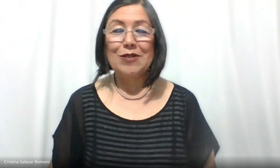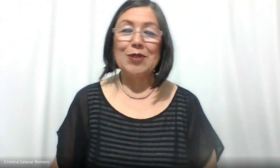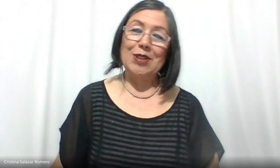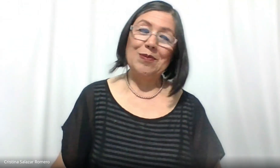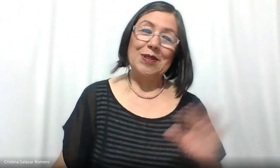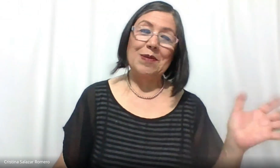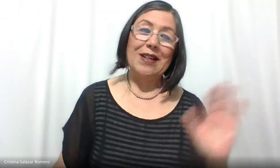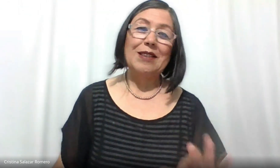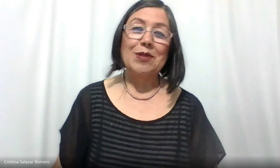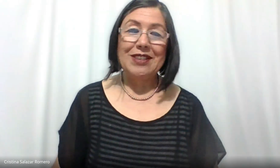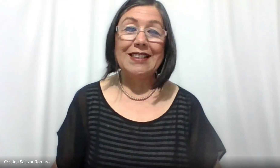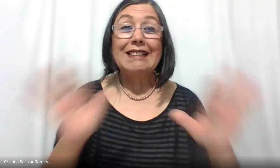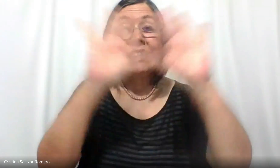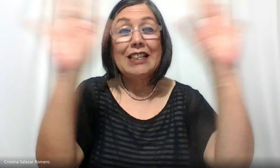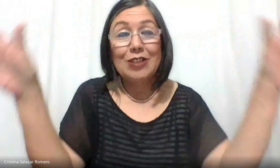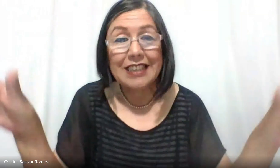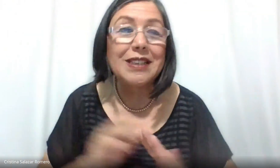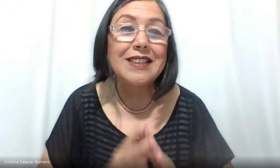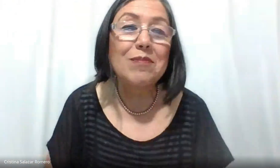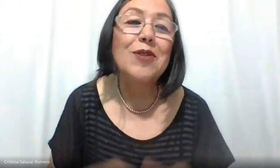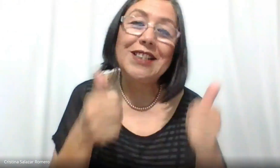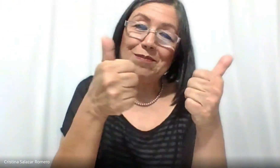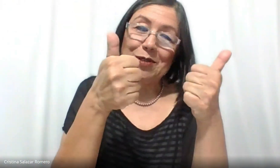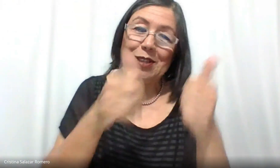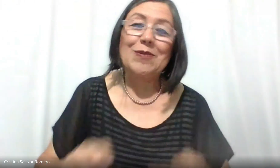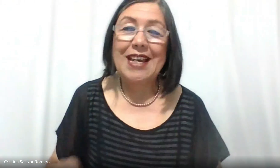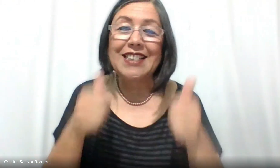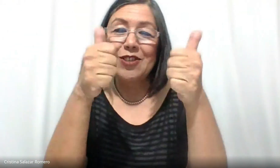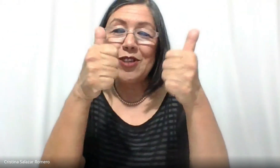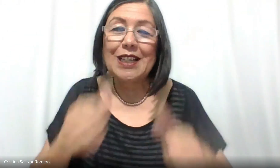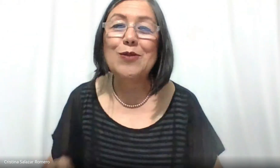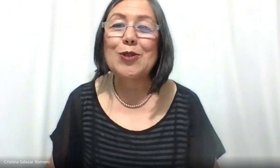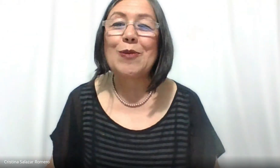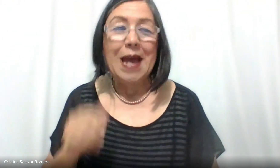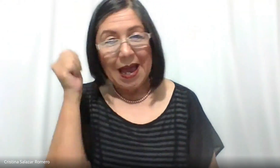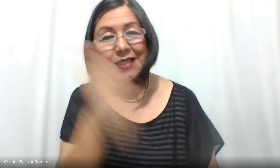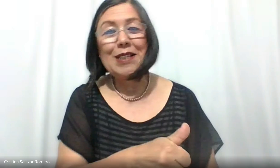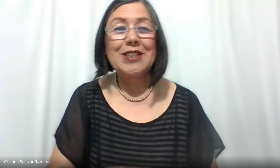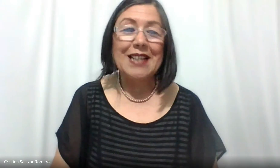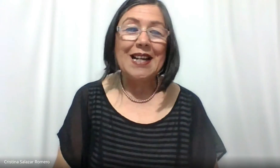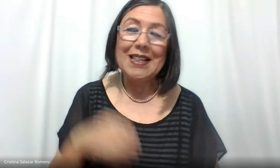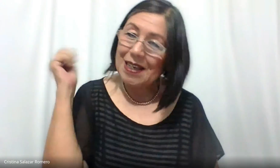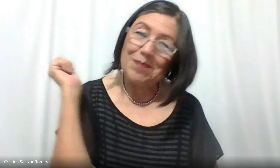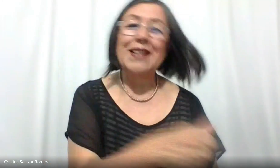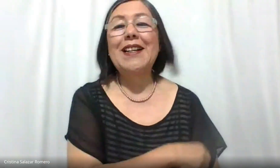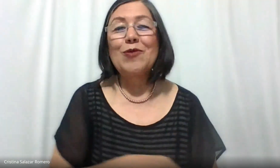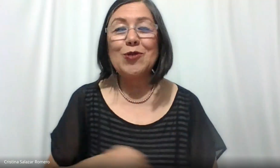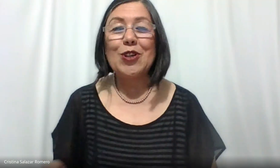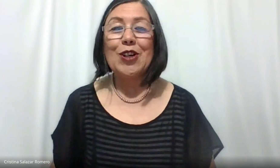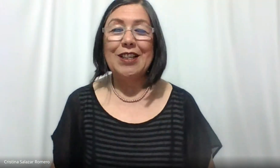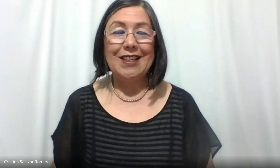Caro y pues bueno, pues de mi parte, pues muchas gracias, ya no les quito más tiempo y pues bueno, éxito en el curso. échenle muchas ganas,